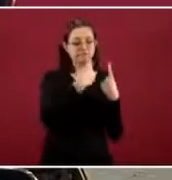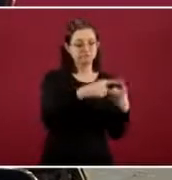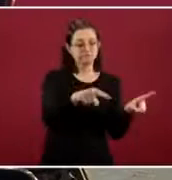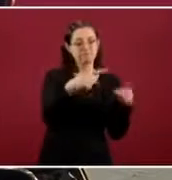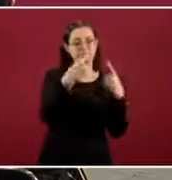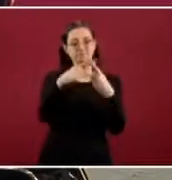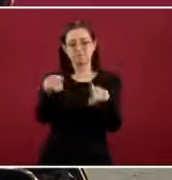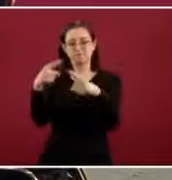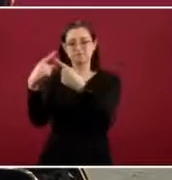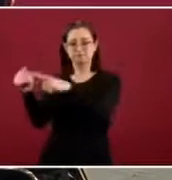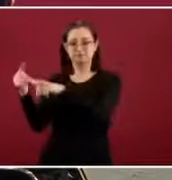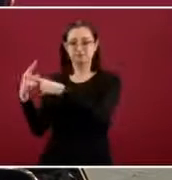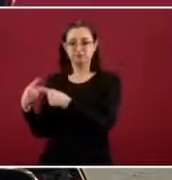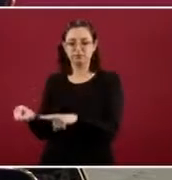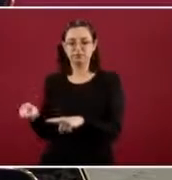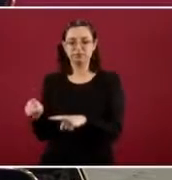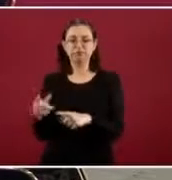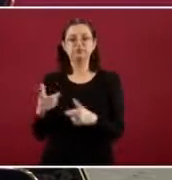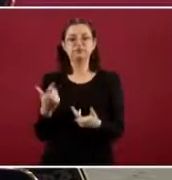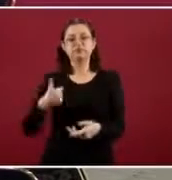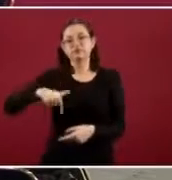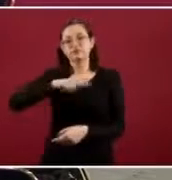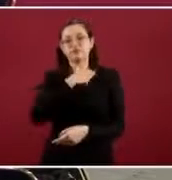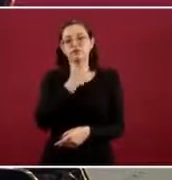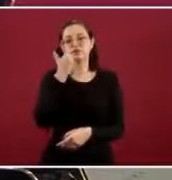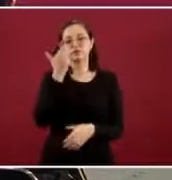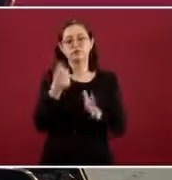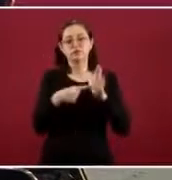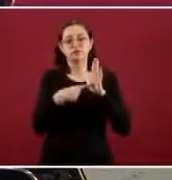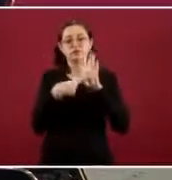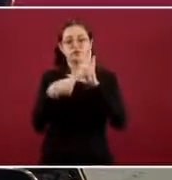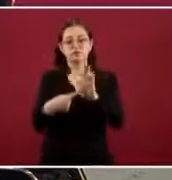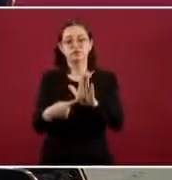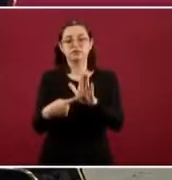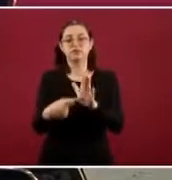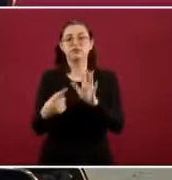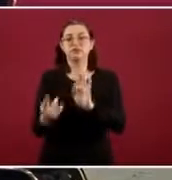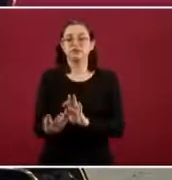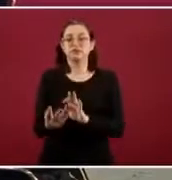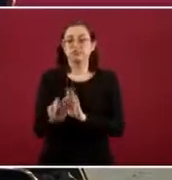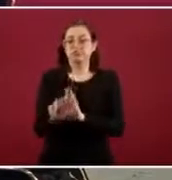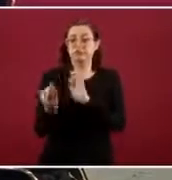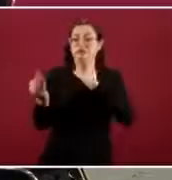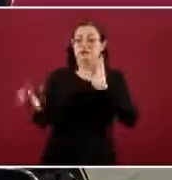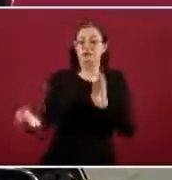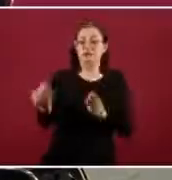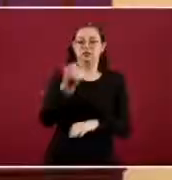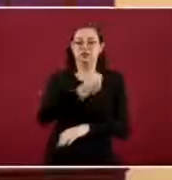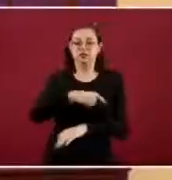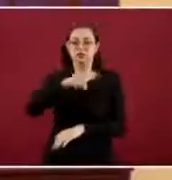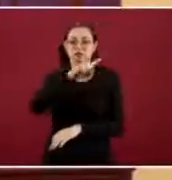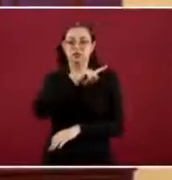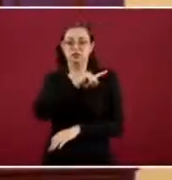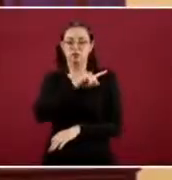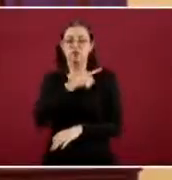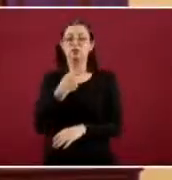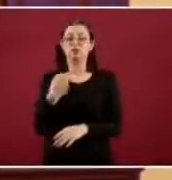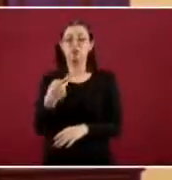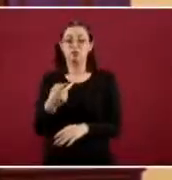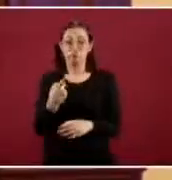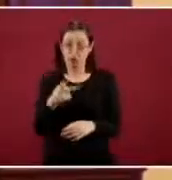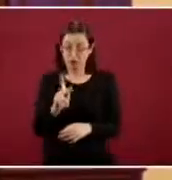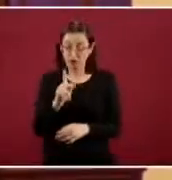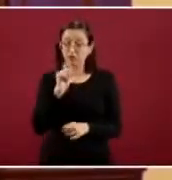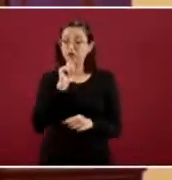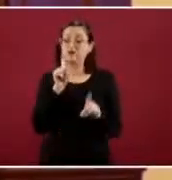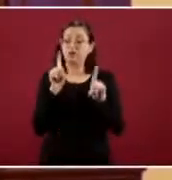personas. Y nosotros lo que queremos mostrar con esta imagen es que la sana distancia es mucho más sana si consideramos la